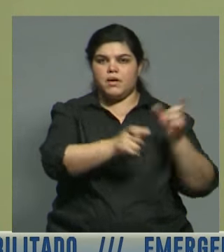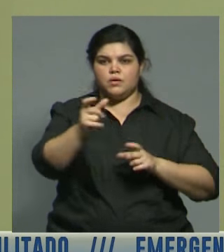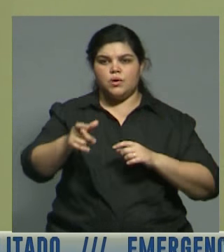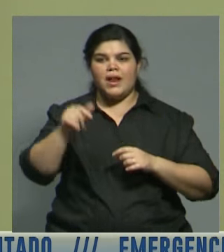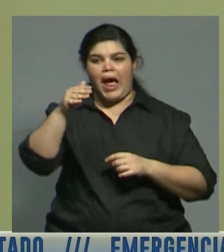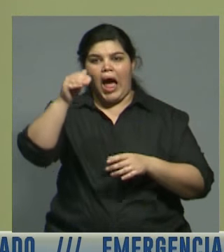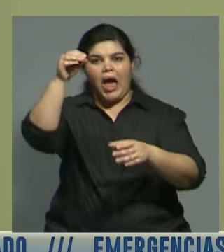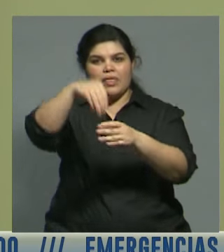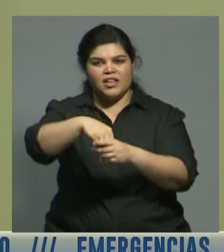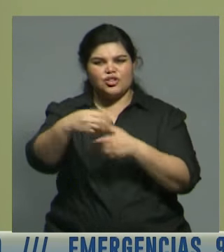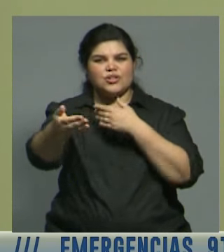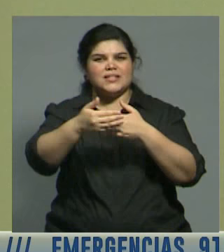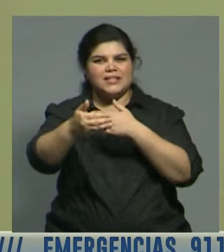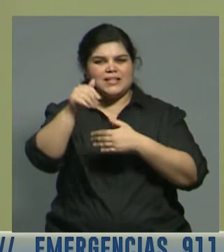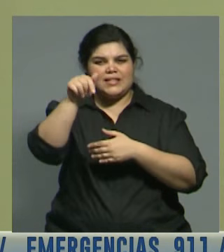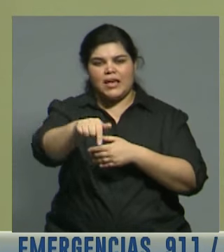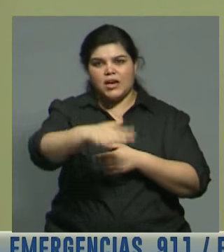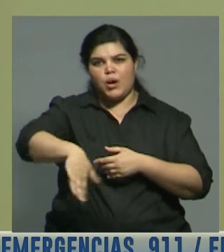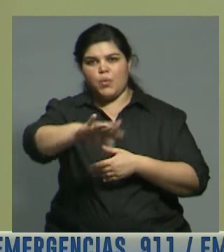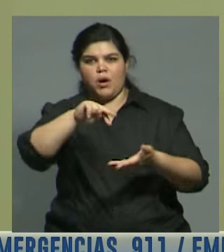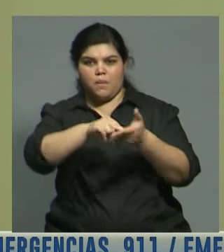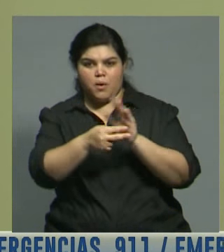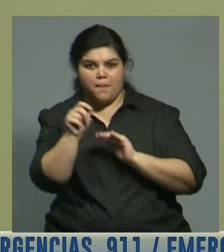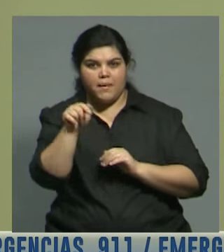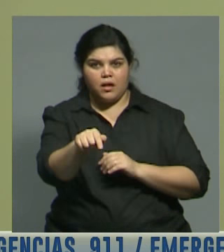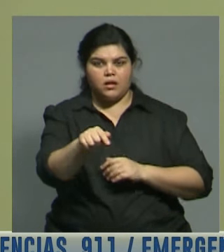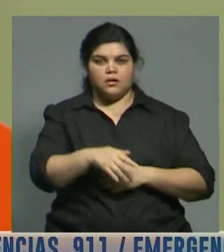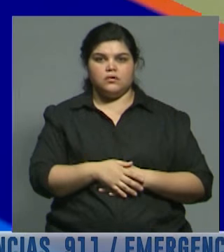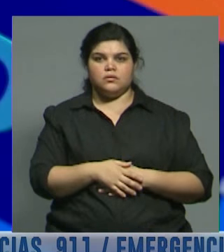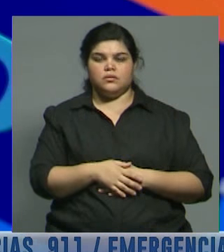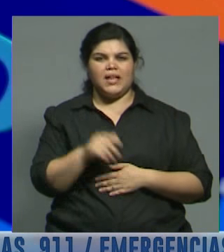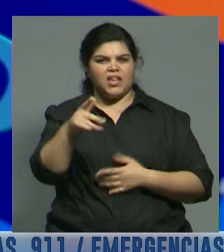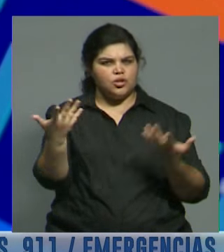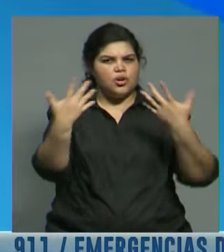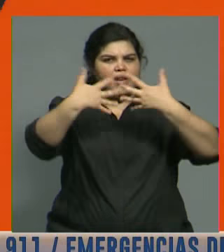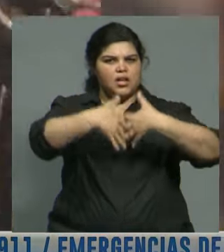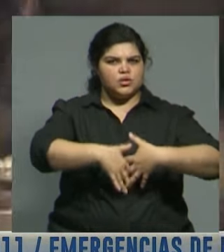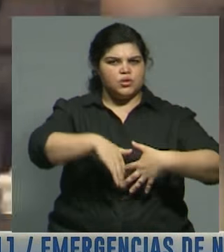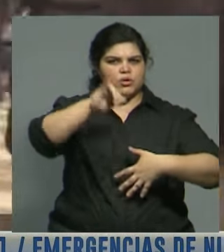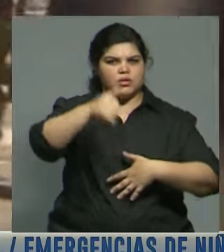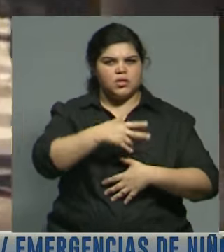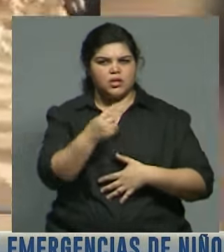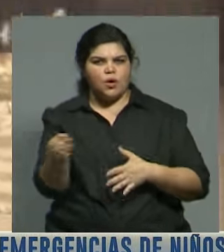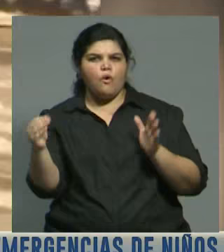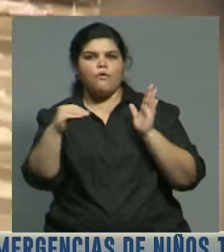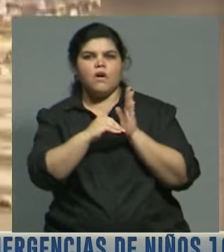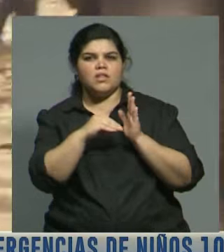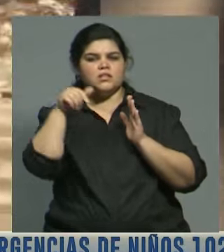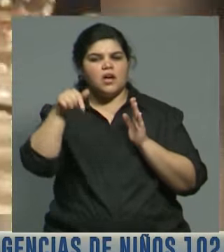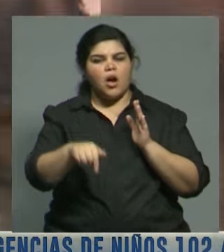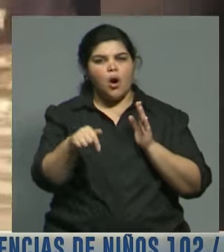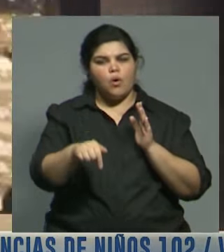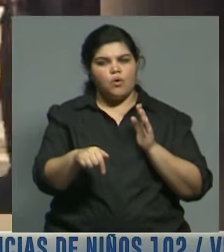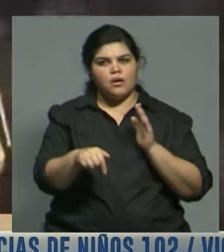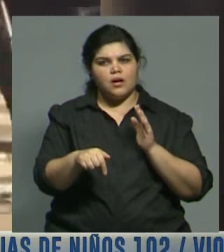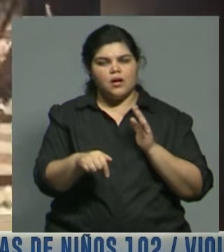viviéndolo en cercanía. Pero ¿hay alguna relación, digamos, con esto? Políticamente esta fecha del año puede ser que